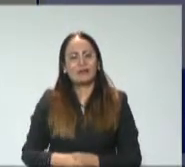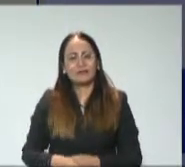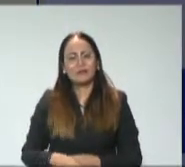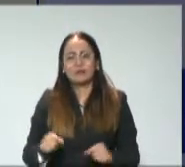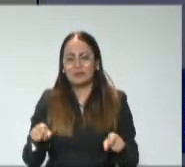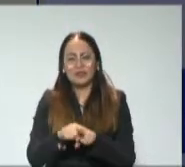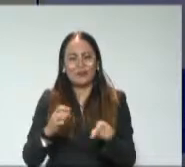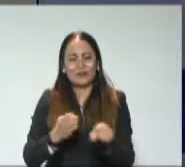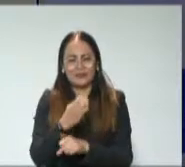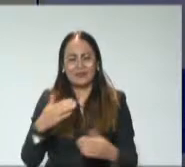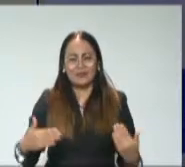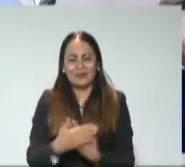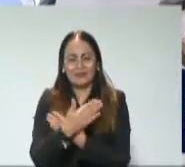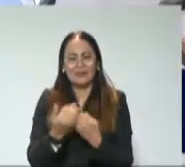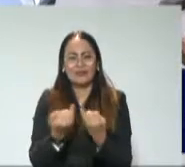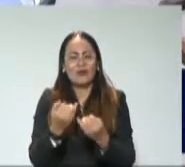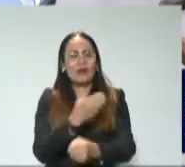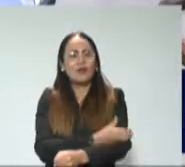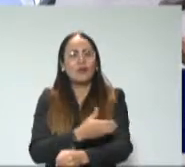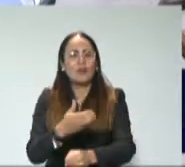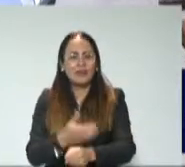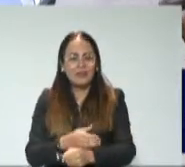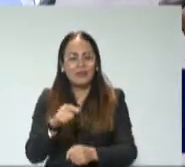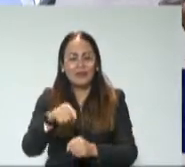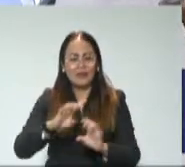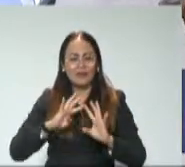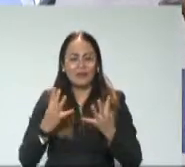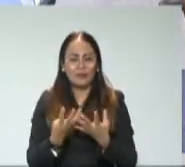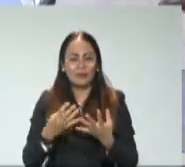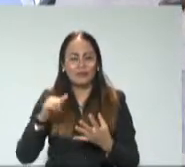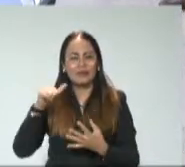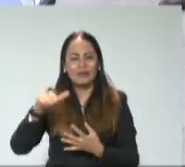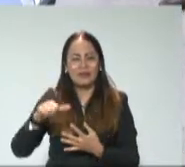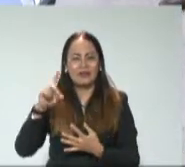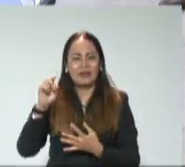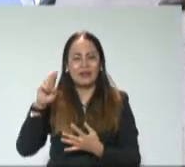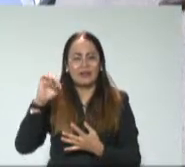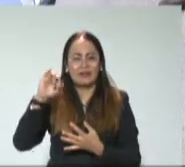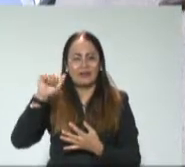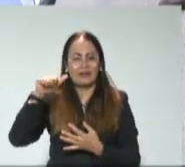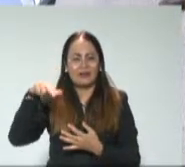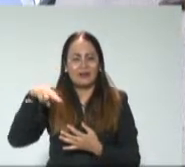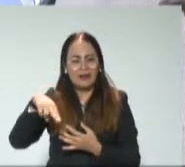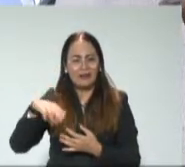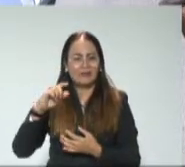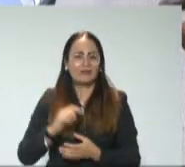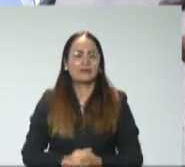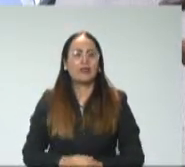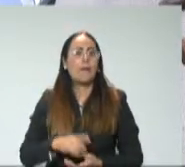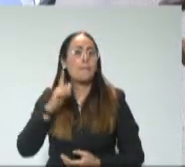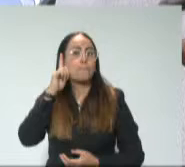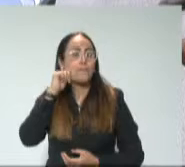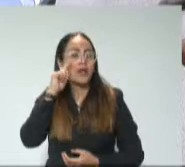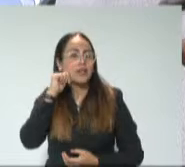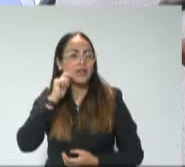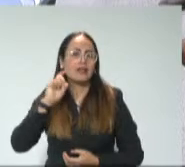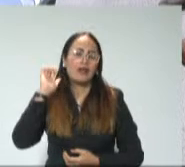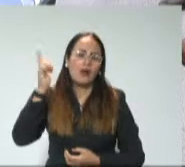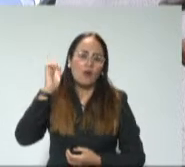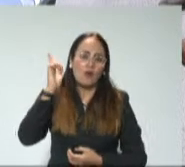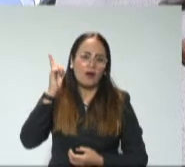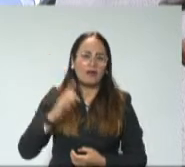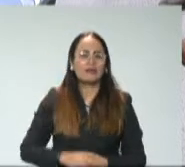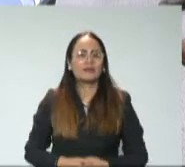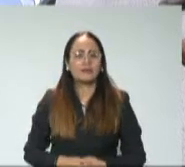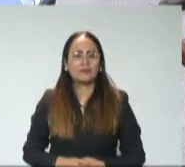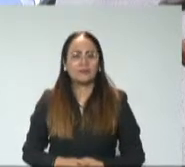además nuestro querido compañero comisionado Adrián Alcalá que mañana esperemos el señor presidente de la mesa directiva lo